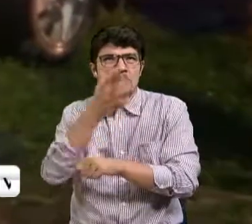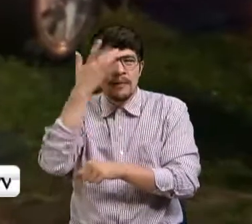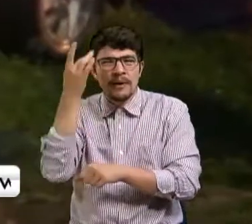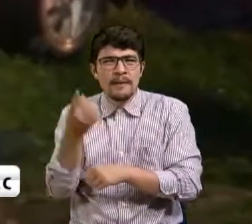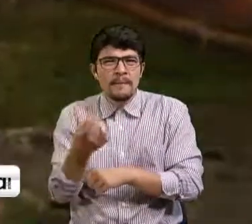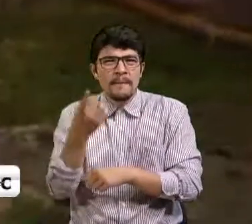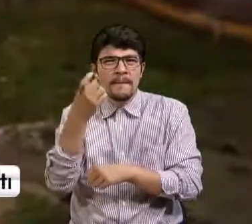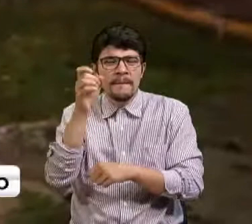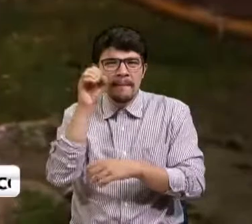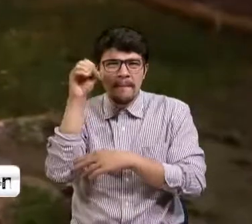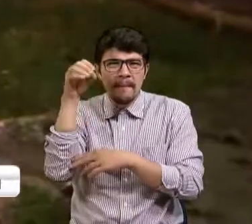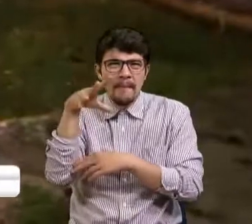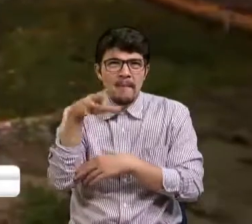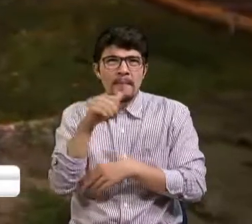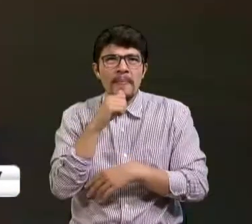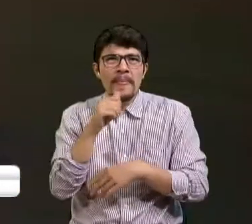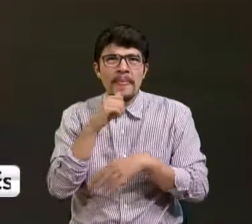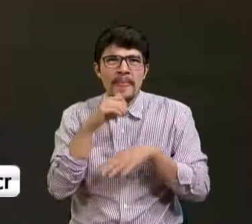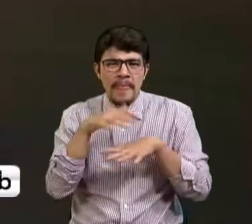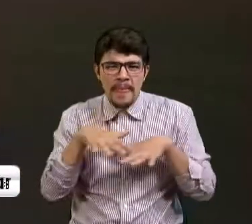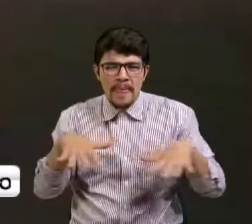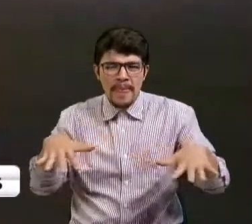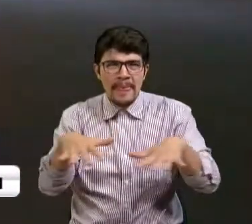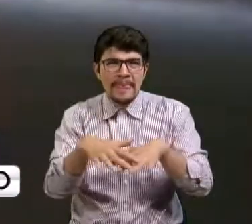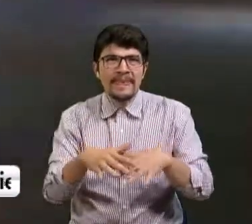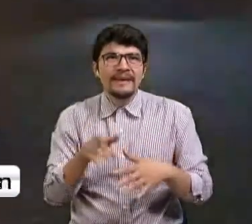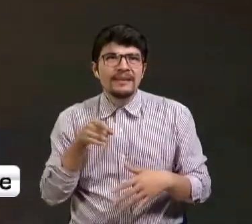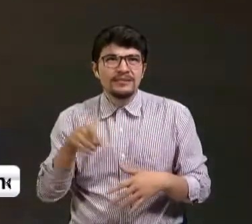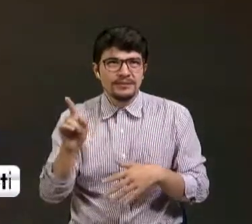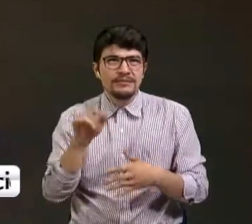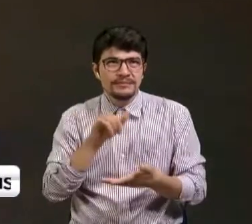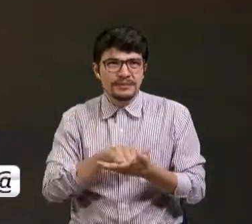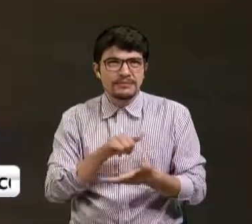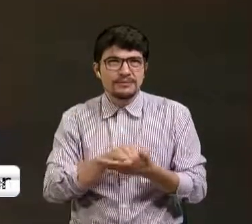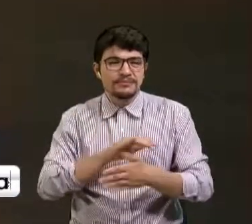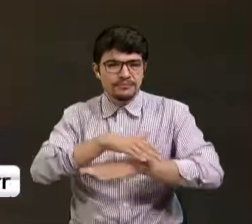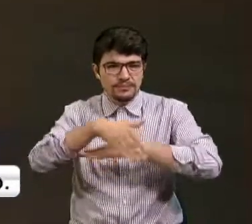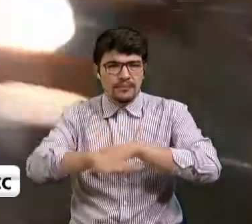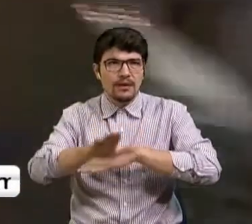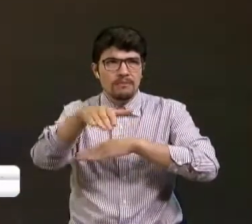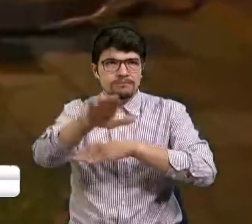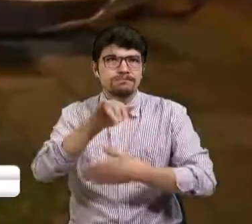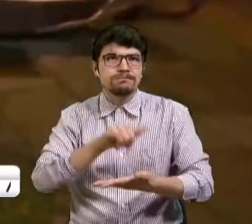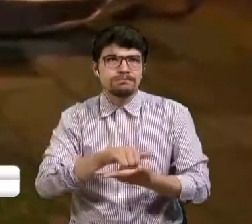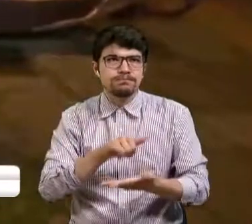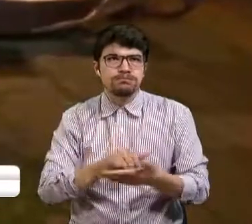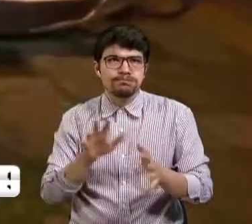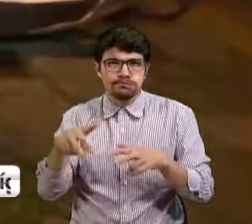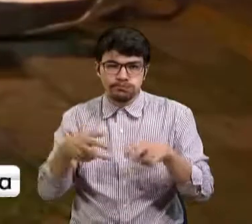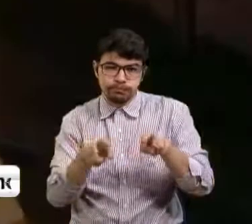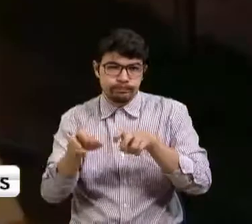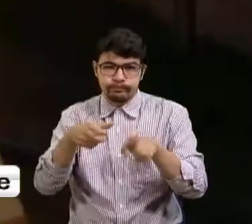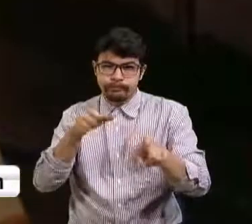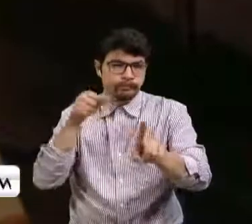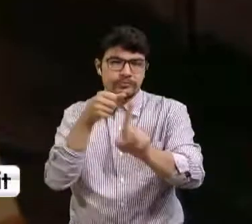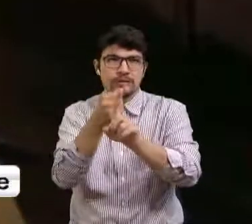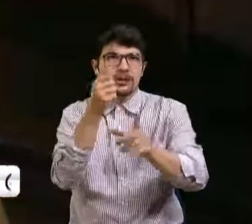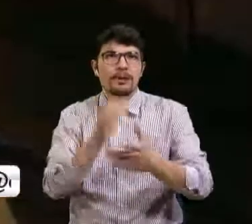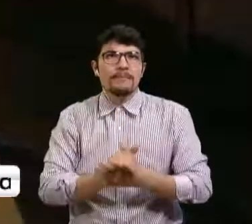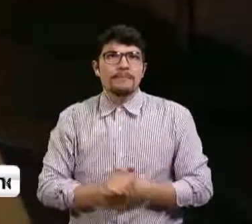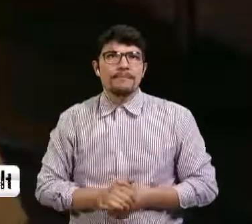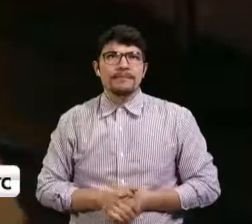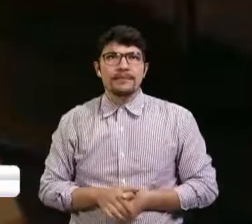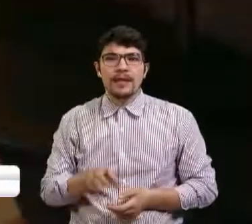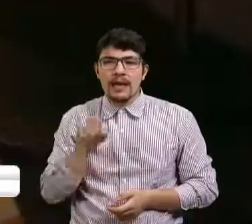falta de iluminación y el agua represada en pequeños baches sobre la calzada hacen que suceda un aparatoso accidente hay falta un